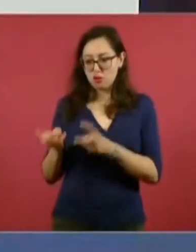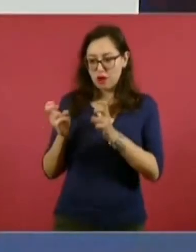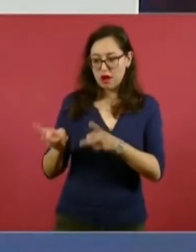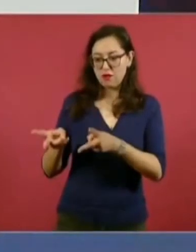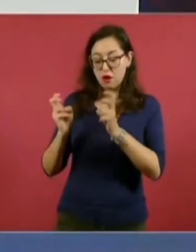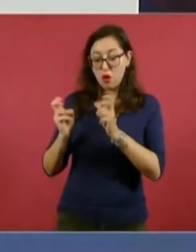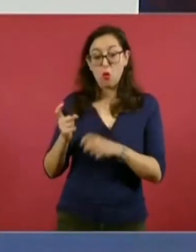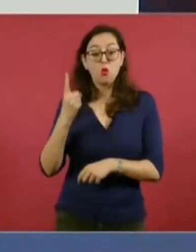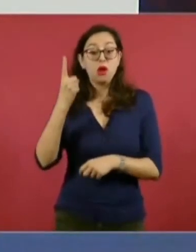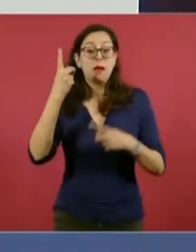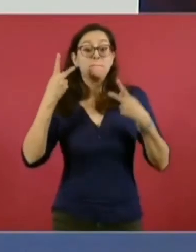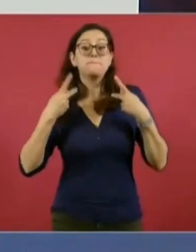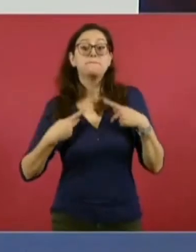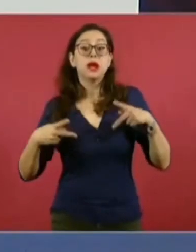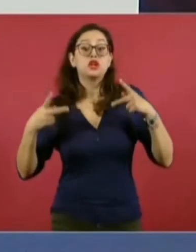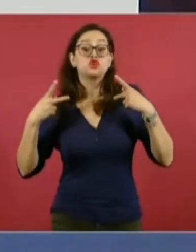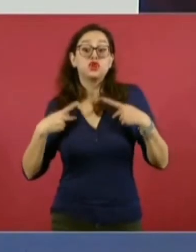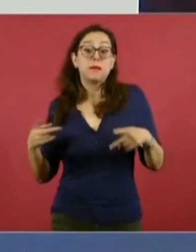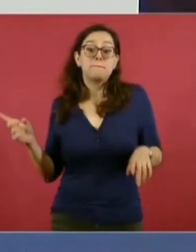comprobada.